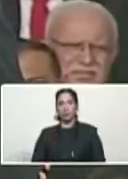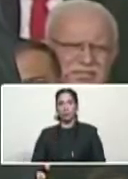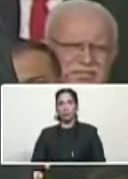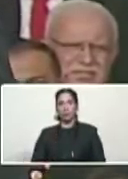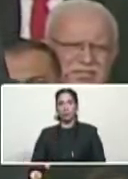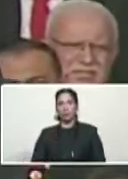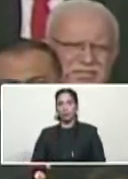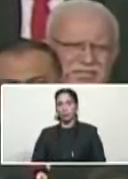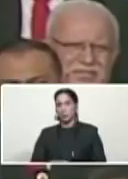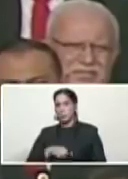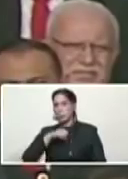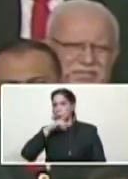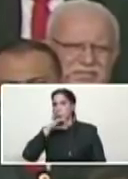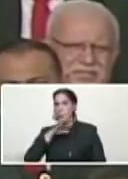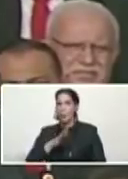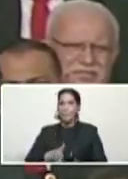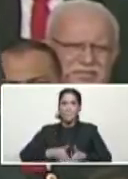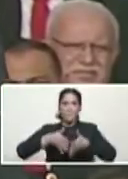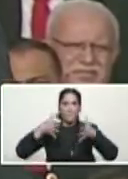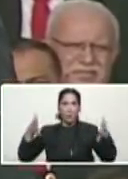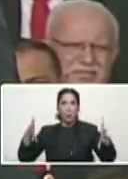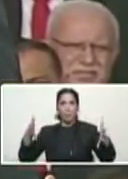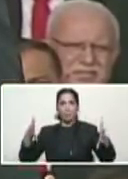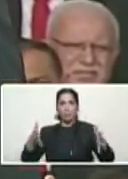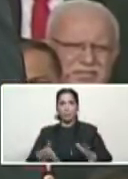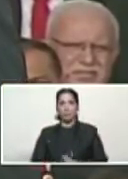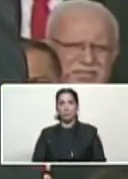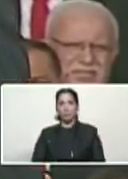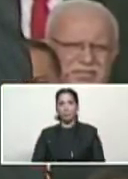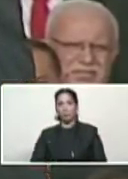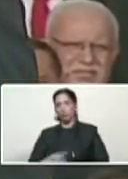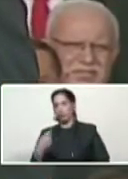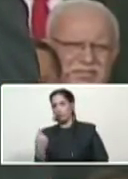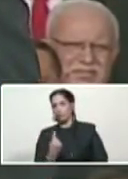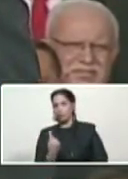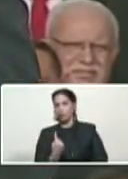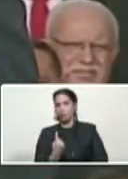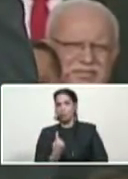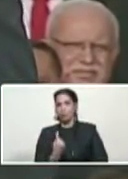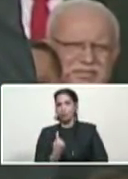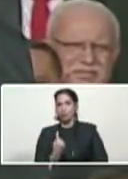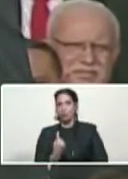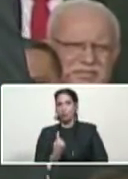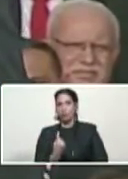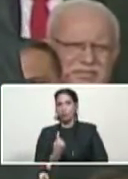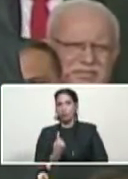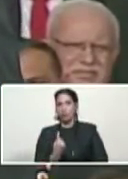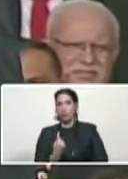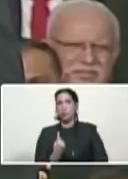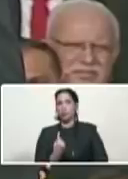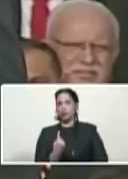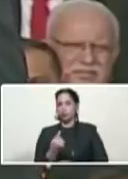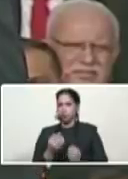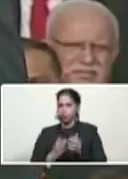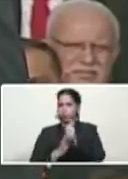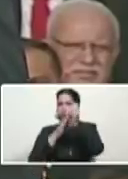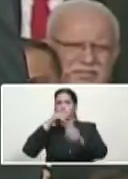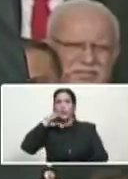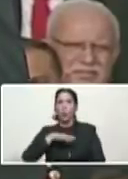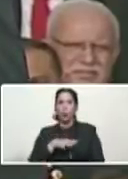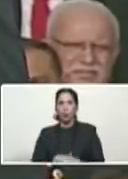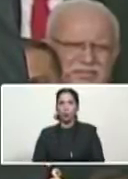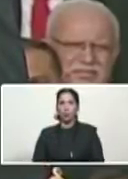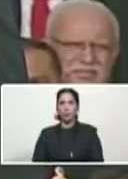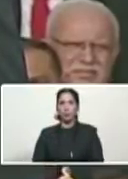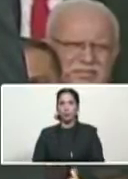épica, única, heroica,